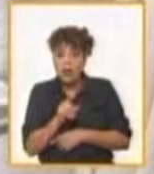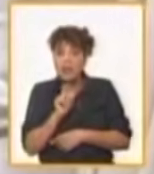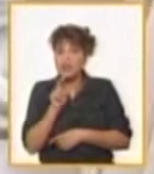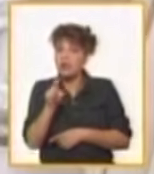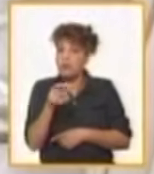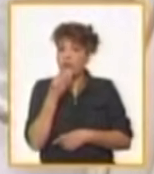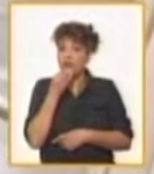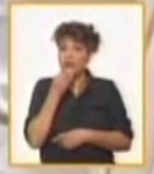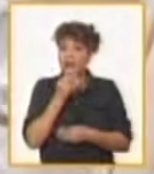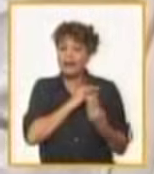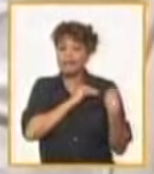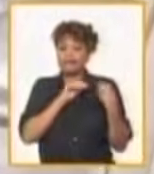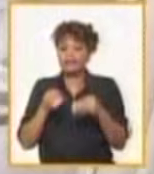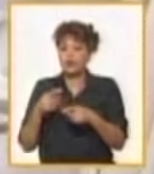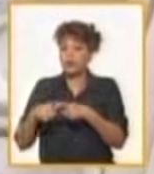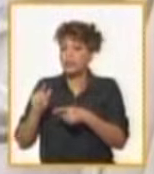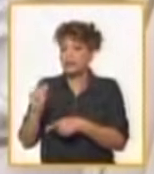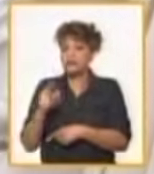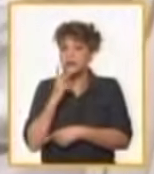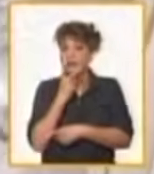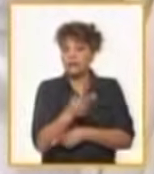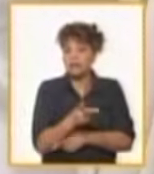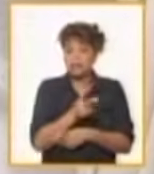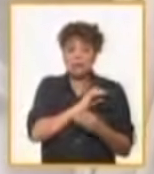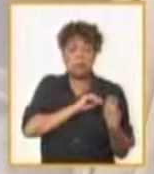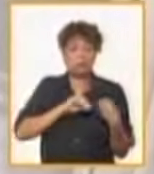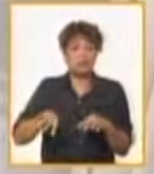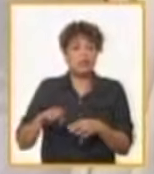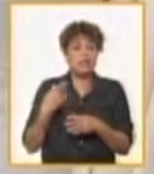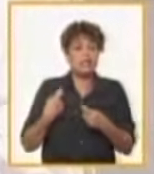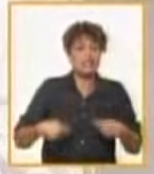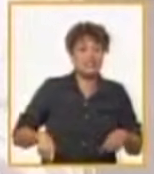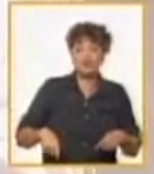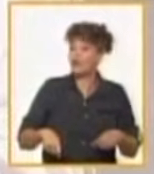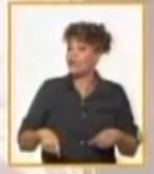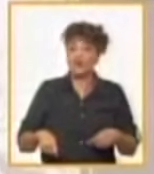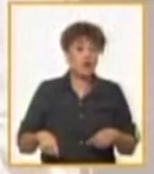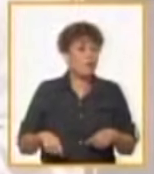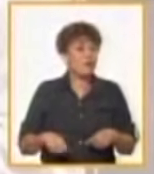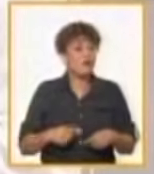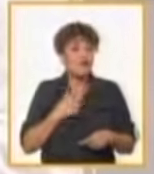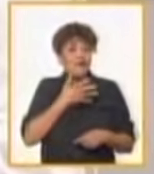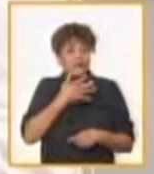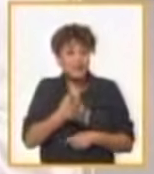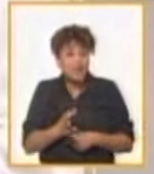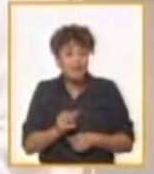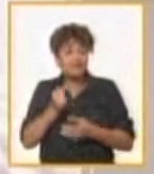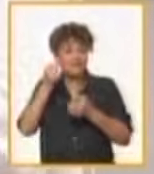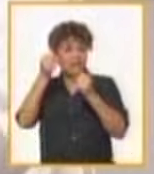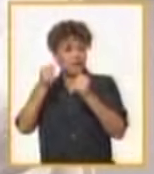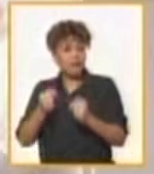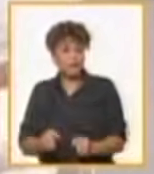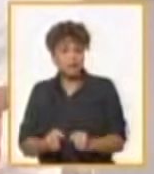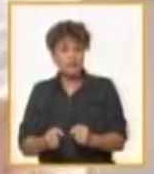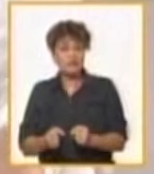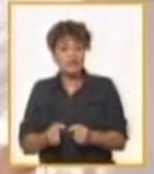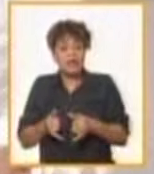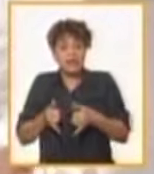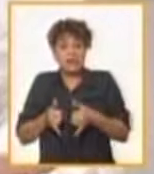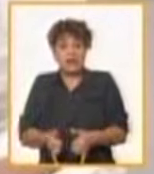en otro, haberlo eludido, y se planta allí. Yo le comentaba a Miguel, y Miguel